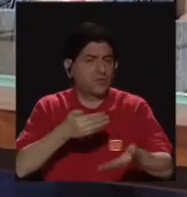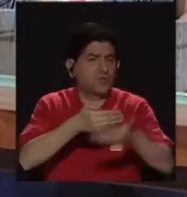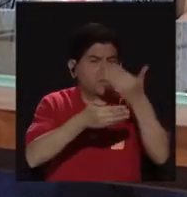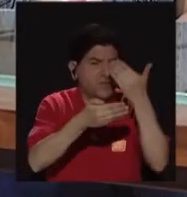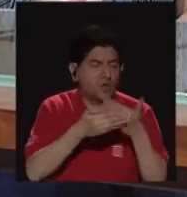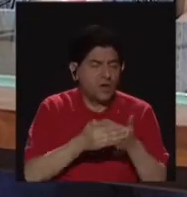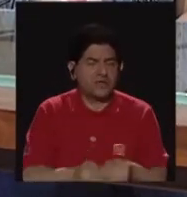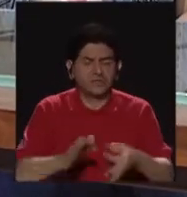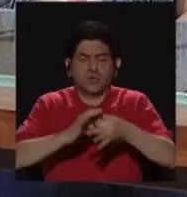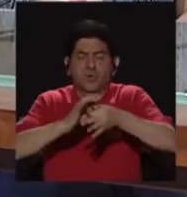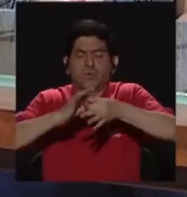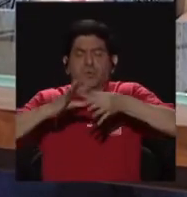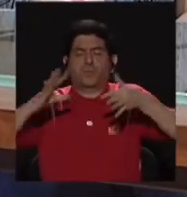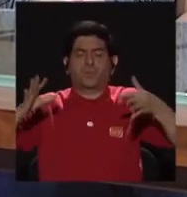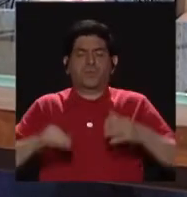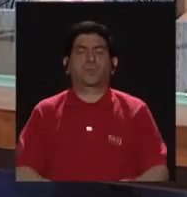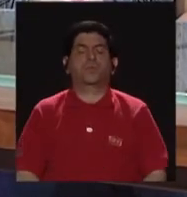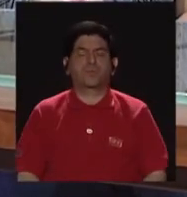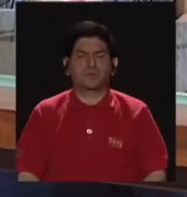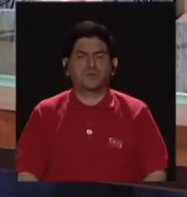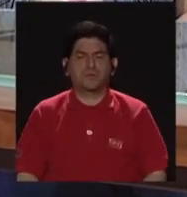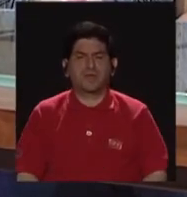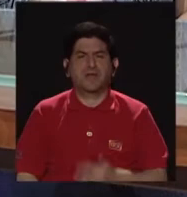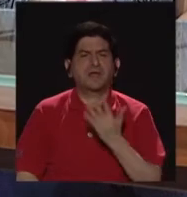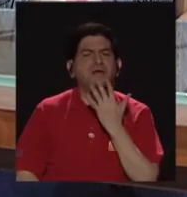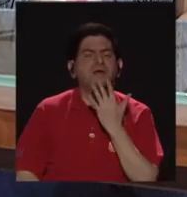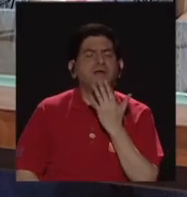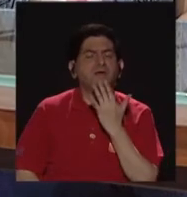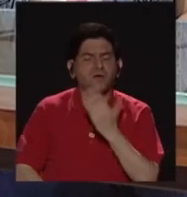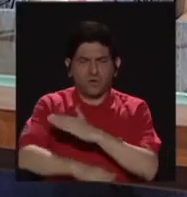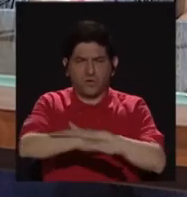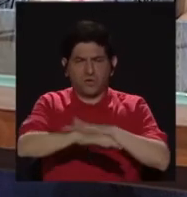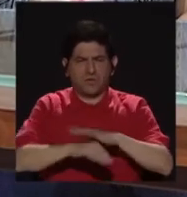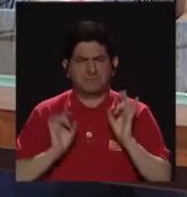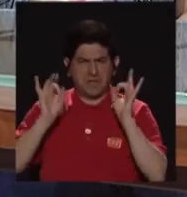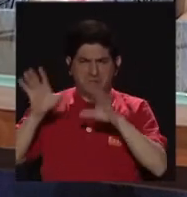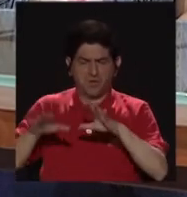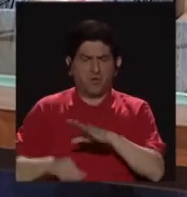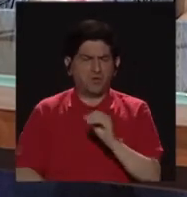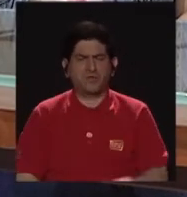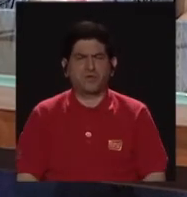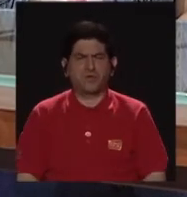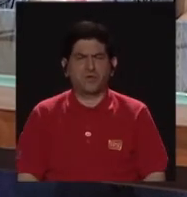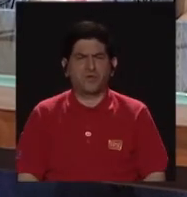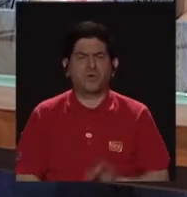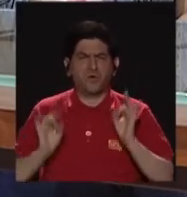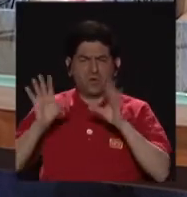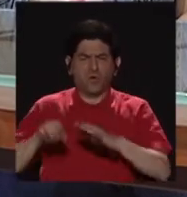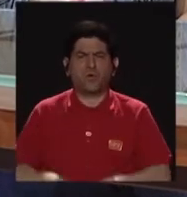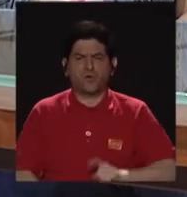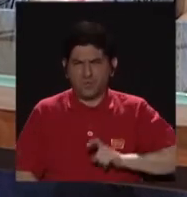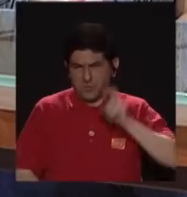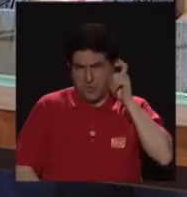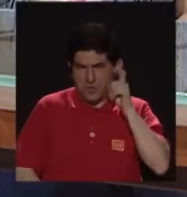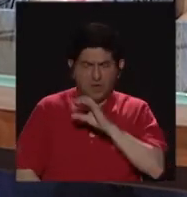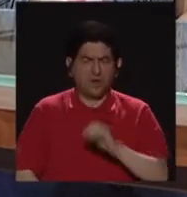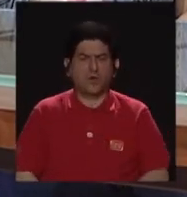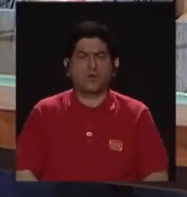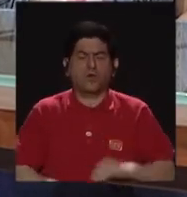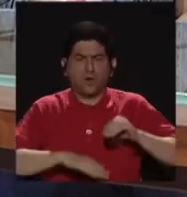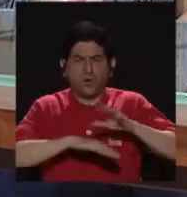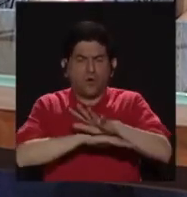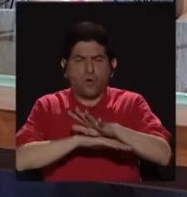digamos de esta desconexión entre el racismo el sexismo y orientación y e